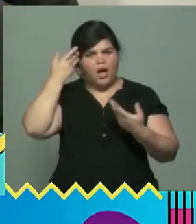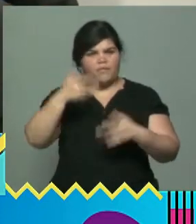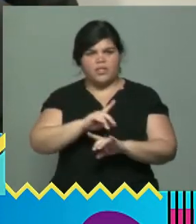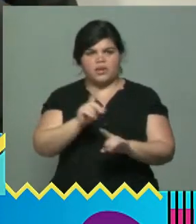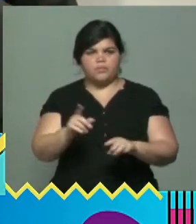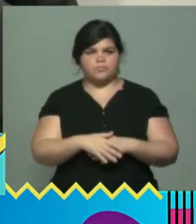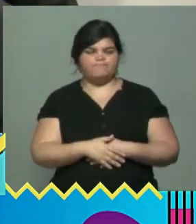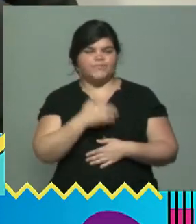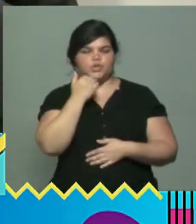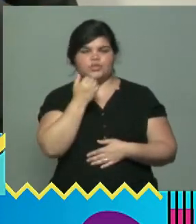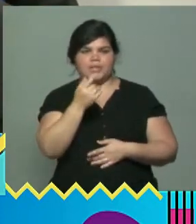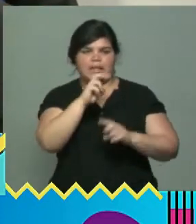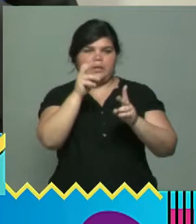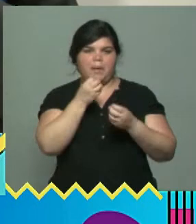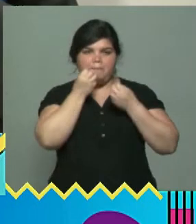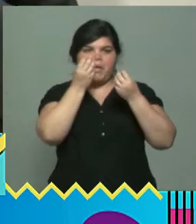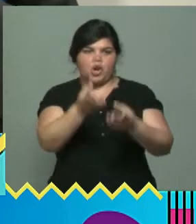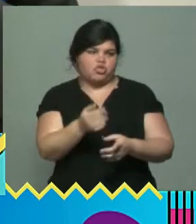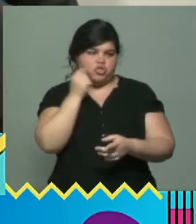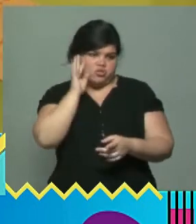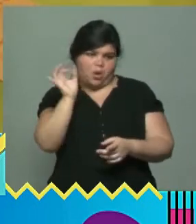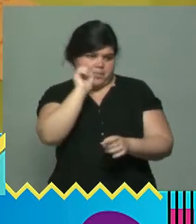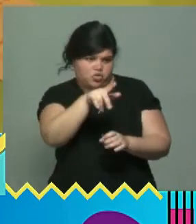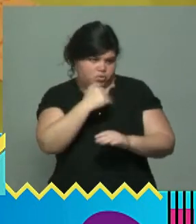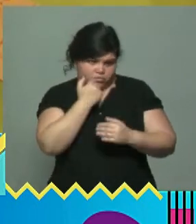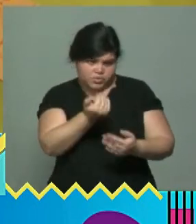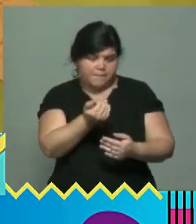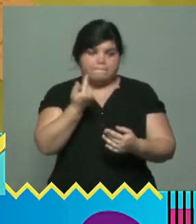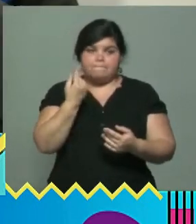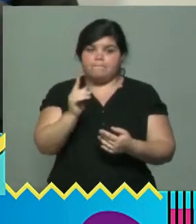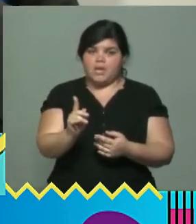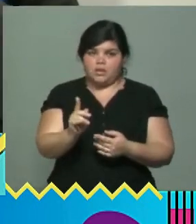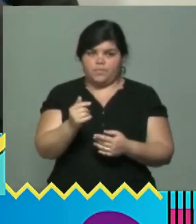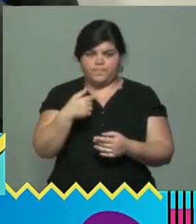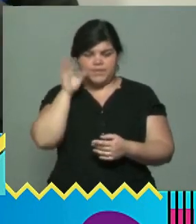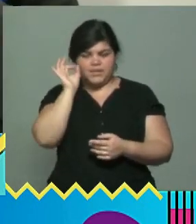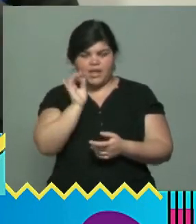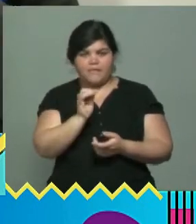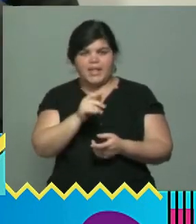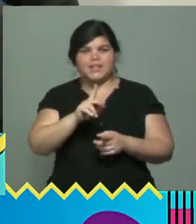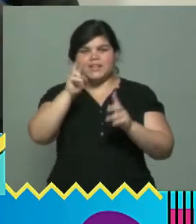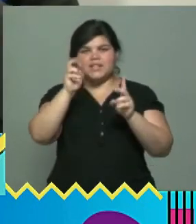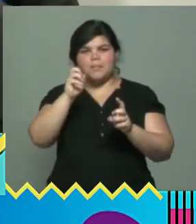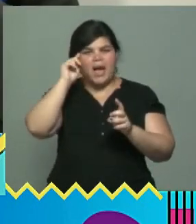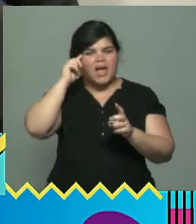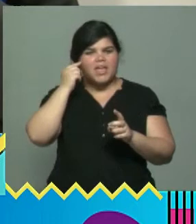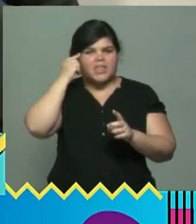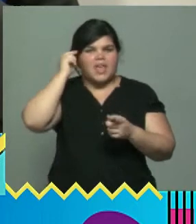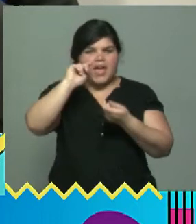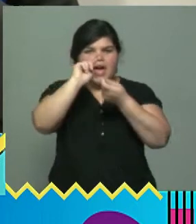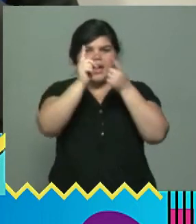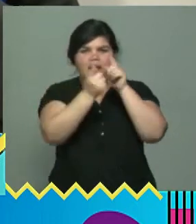de mejorar en sí, no sé vos, Silvina, ¿qué opinás? Pero sí que por lo menos el cambio de paradigma al cual todavía todos nos